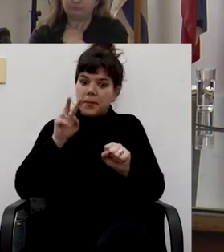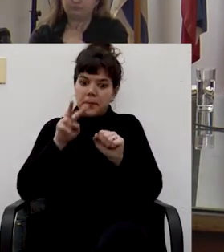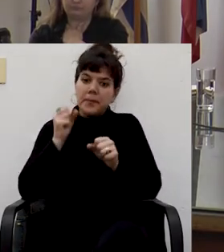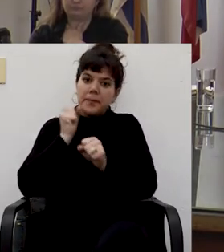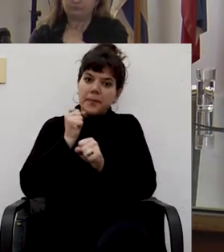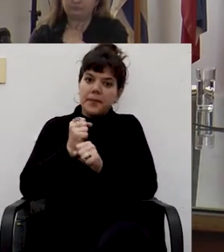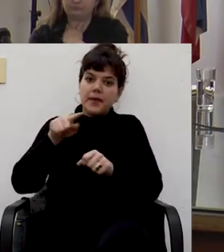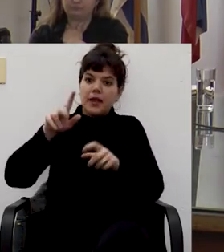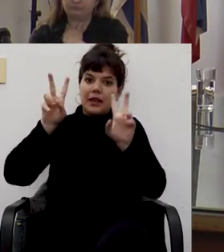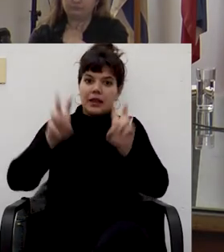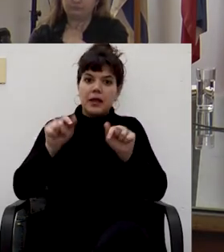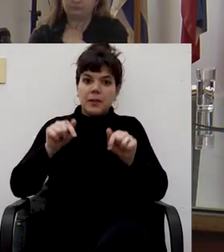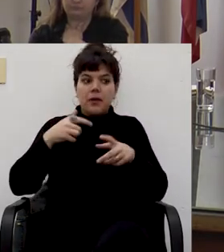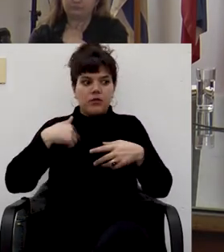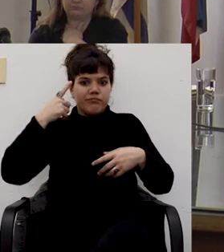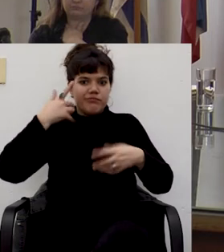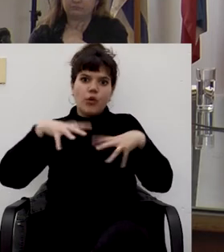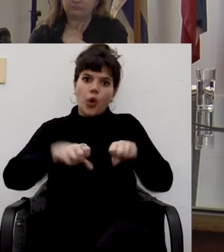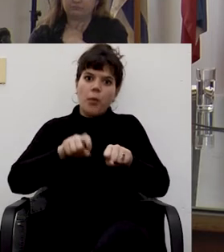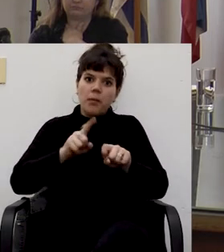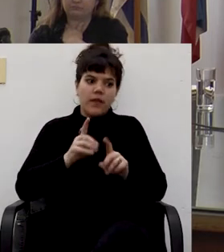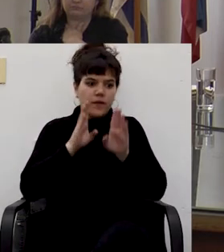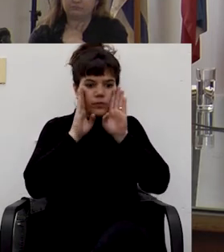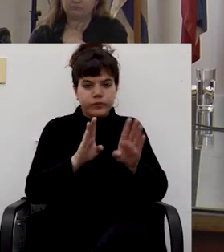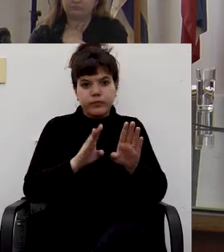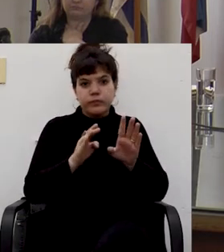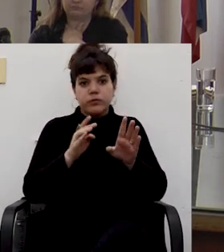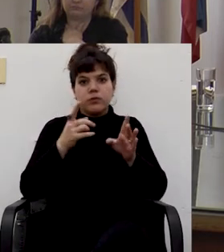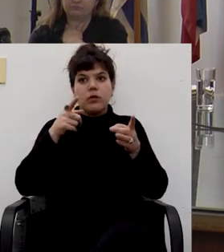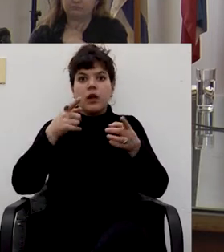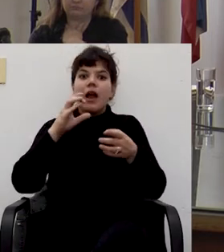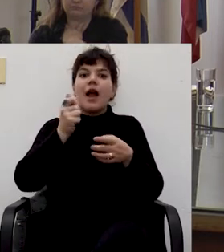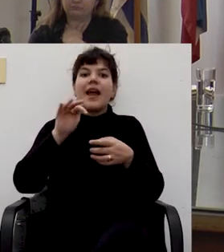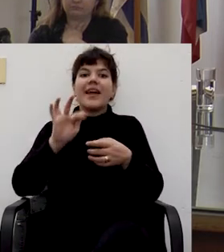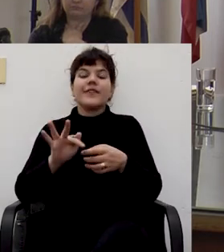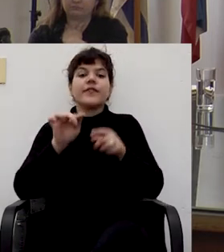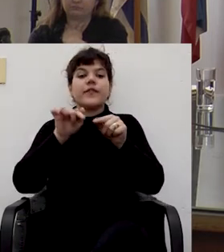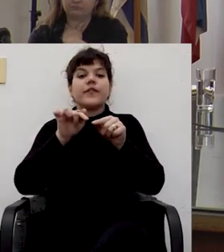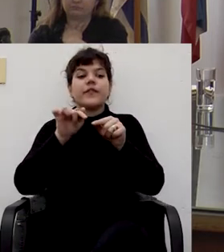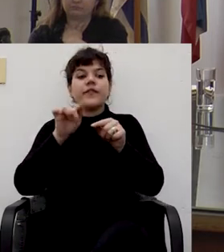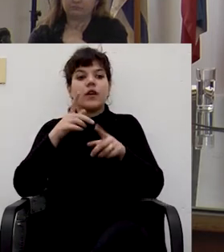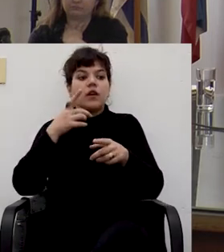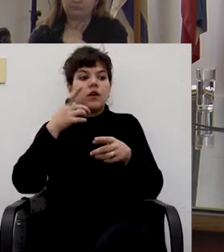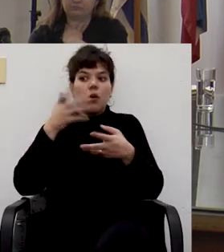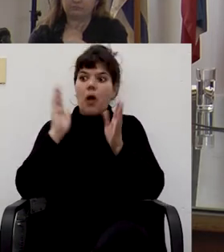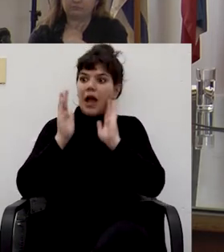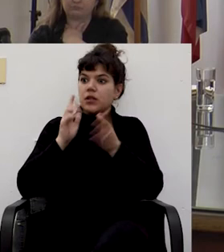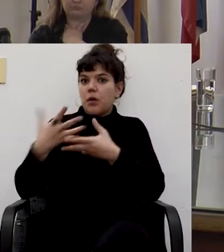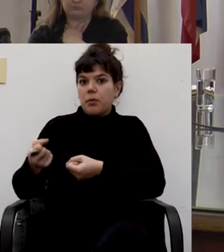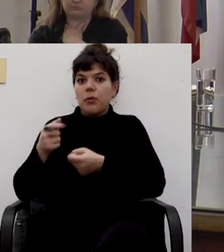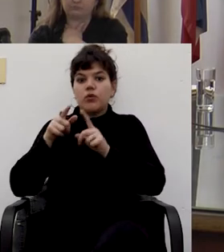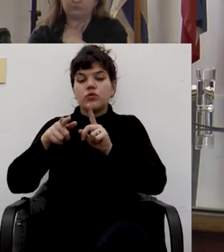y es en el compromiso que hay que accionar, ¿no? La CAEG es una comisión asesora del CSE en materia de